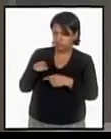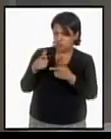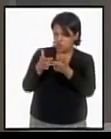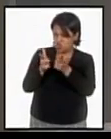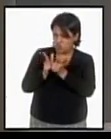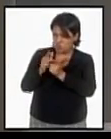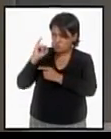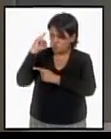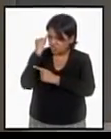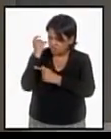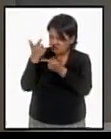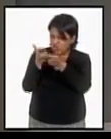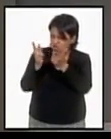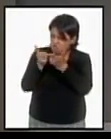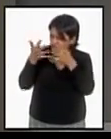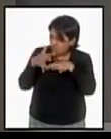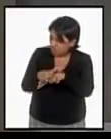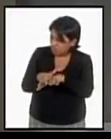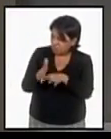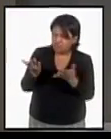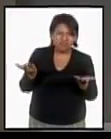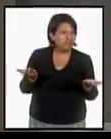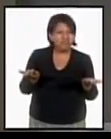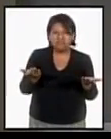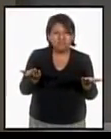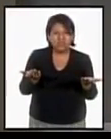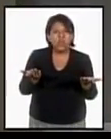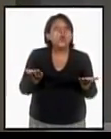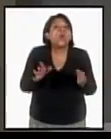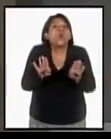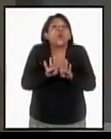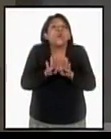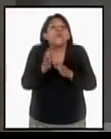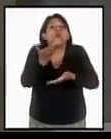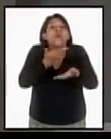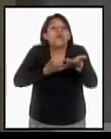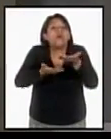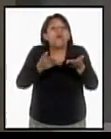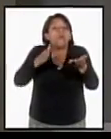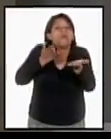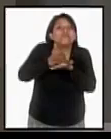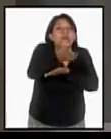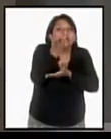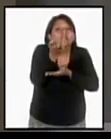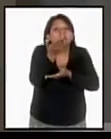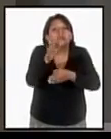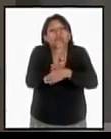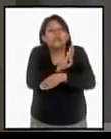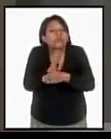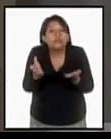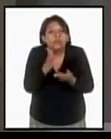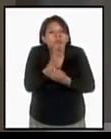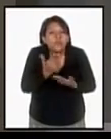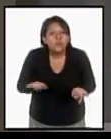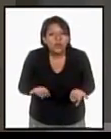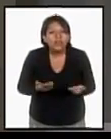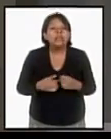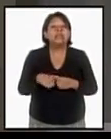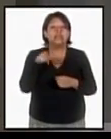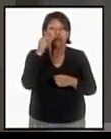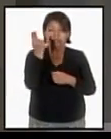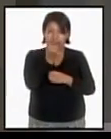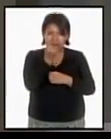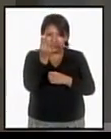como poblaciones mestizas, pues no tienen alternativa y no pueden acceder a esos beneficios. Entonces yo creo que es necesario que a